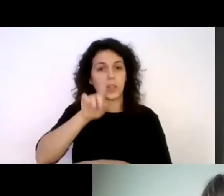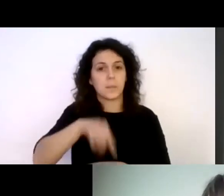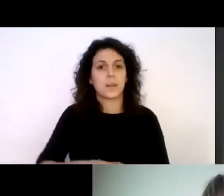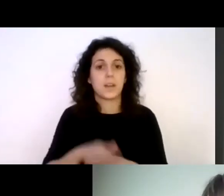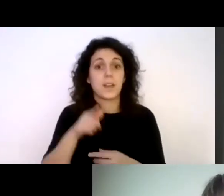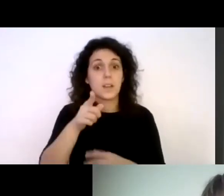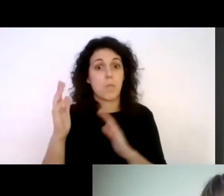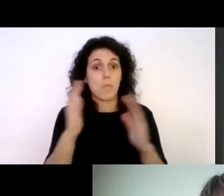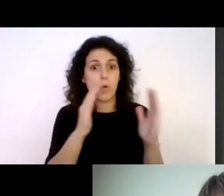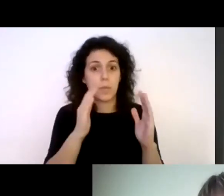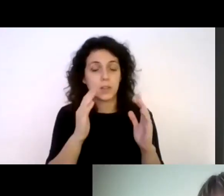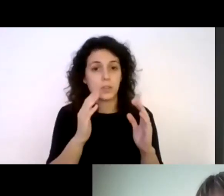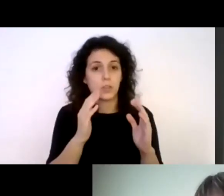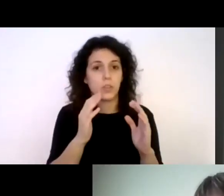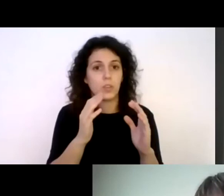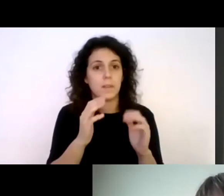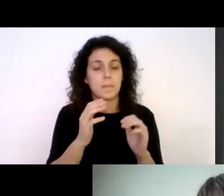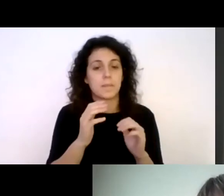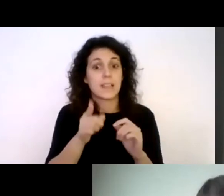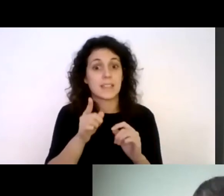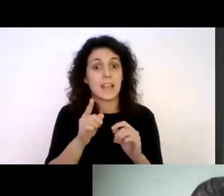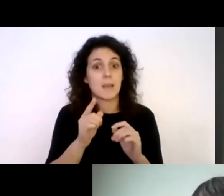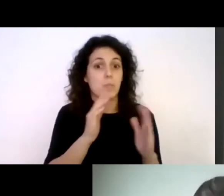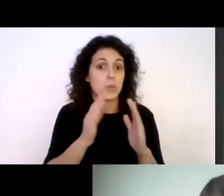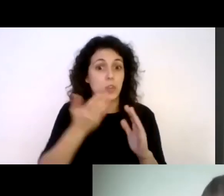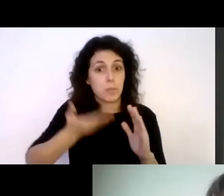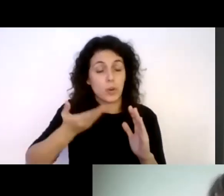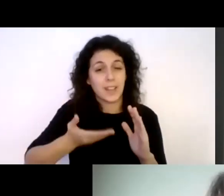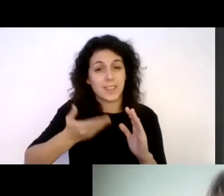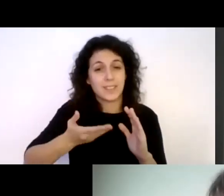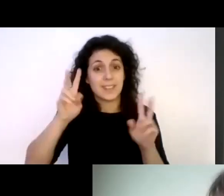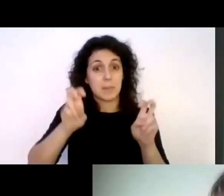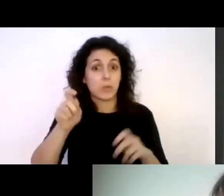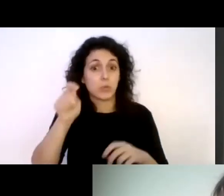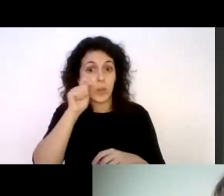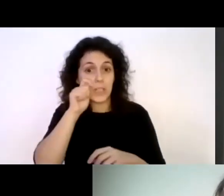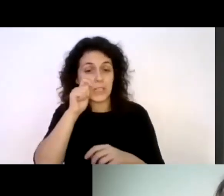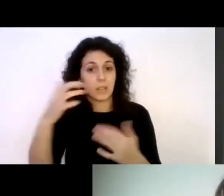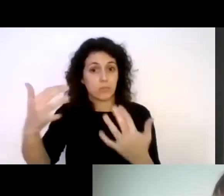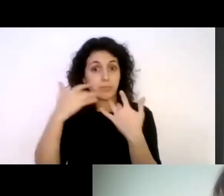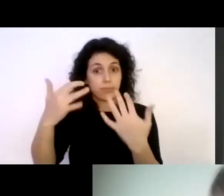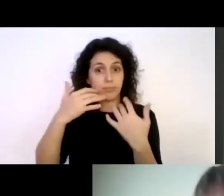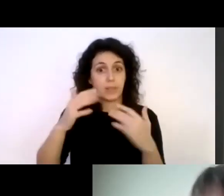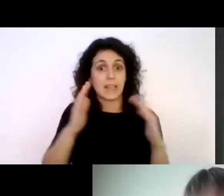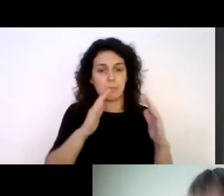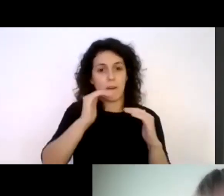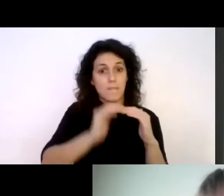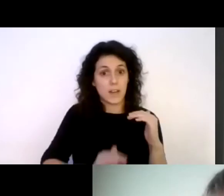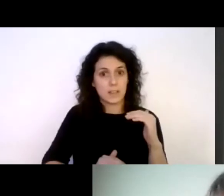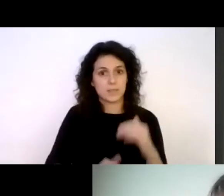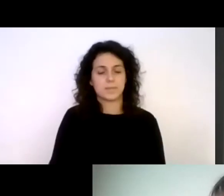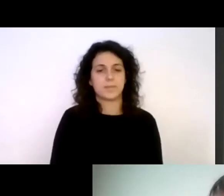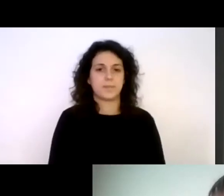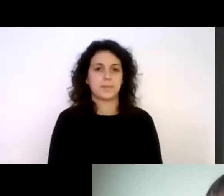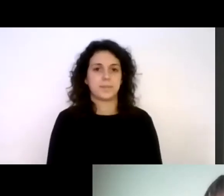Son un elemento importante para aumentar el tráfico de turistas en la temporada baja, en temporadas bajas. Sí,